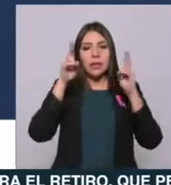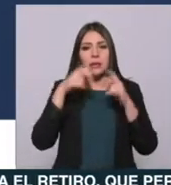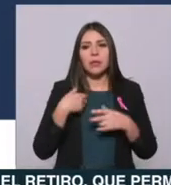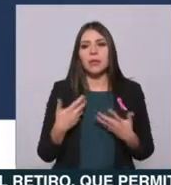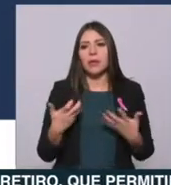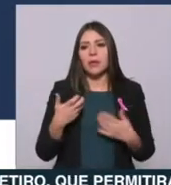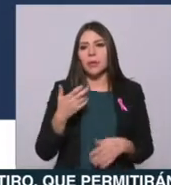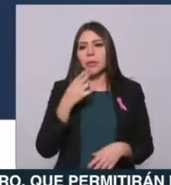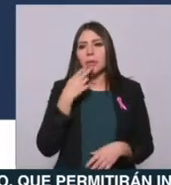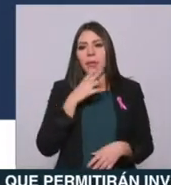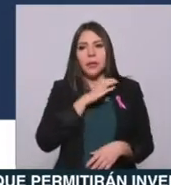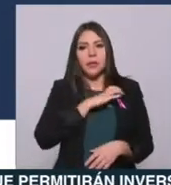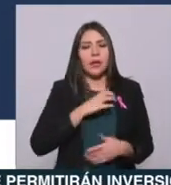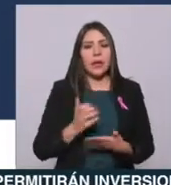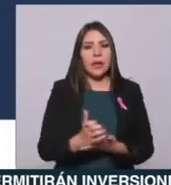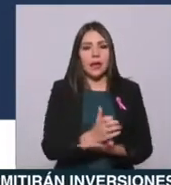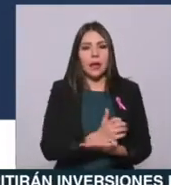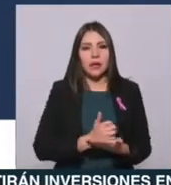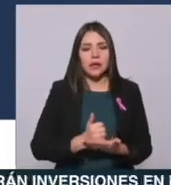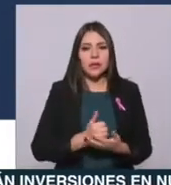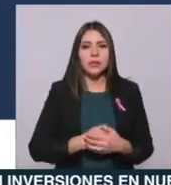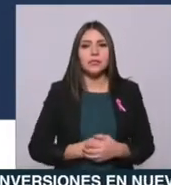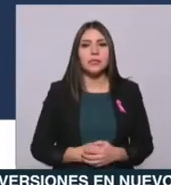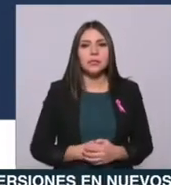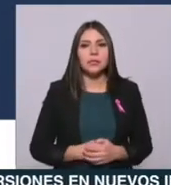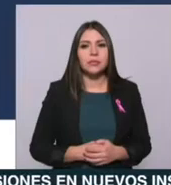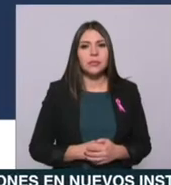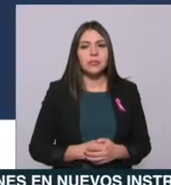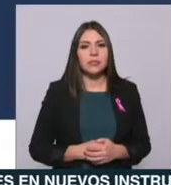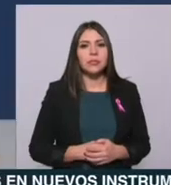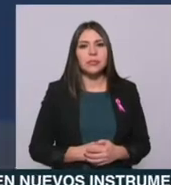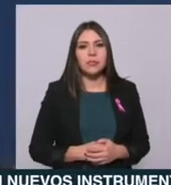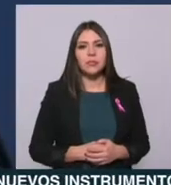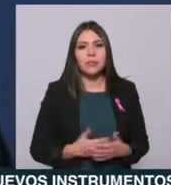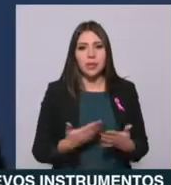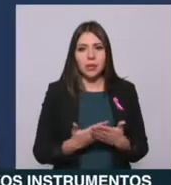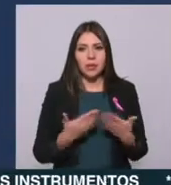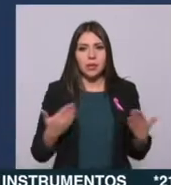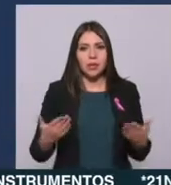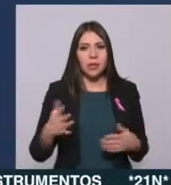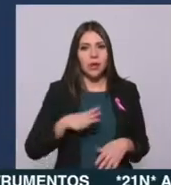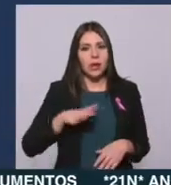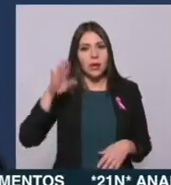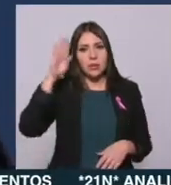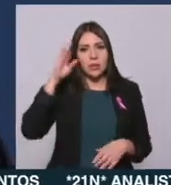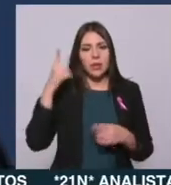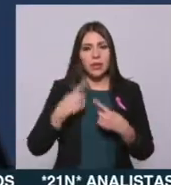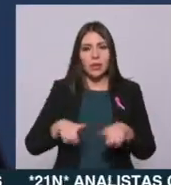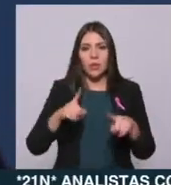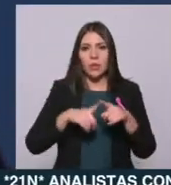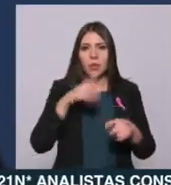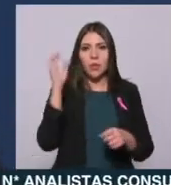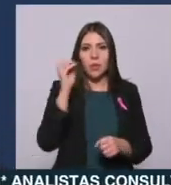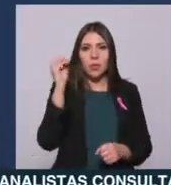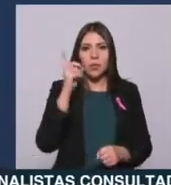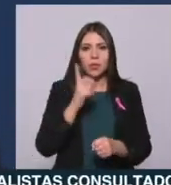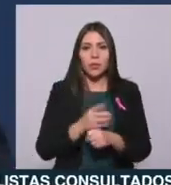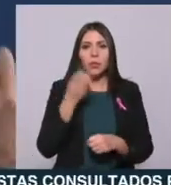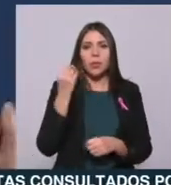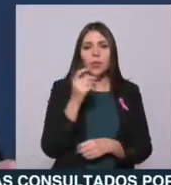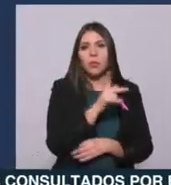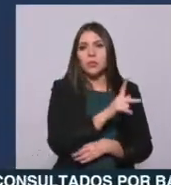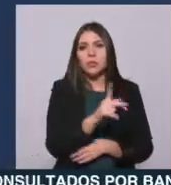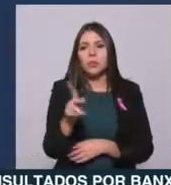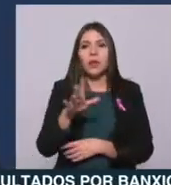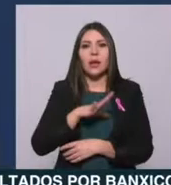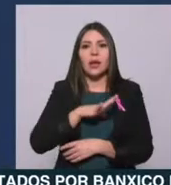ganas impresionantes porque yo creo que hay una enorme oportunidad ahora con todos los baby boomers que estamos cumpliendo 60, o sea, de